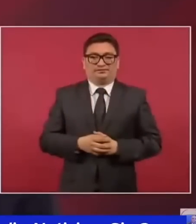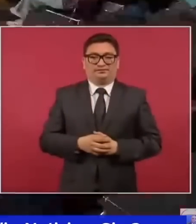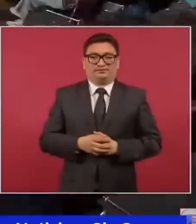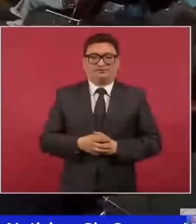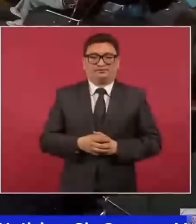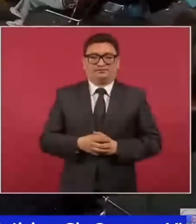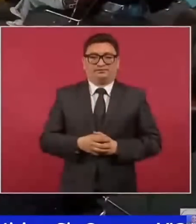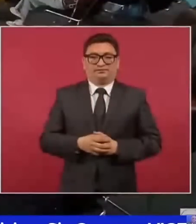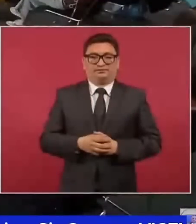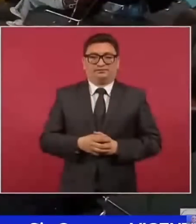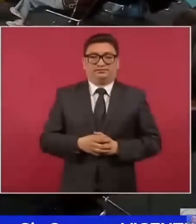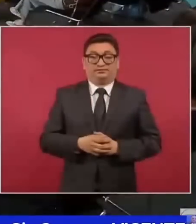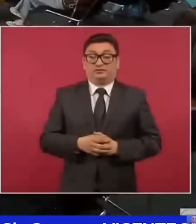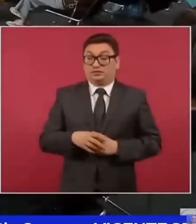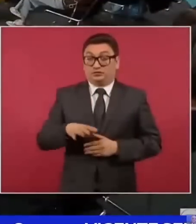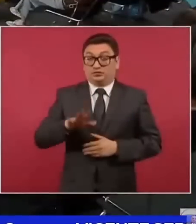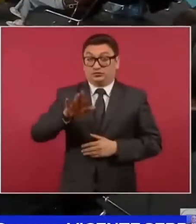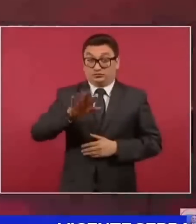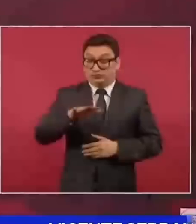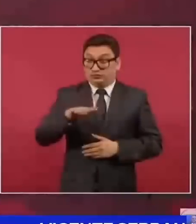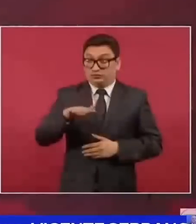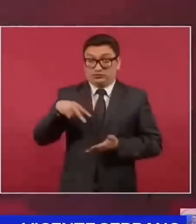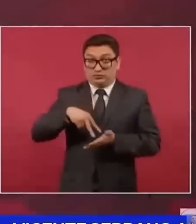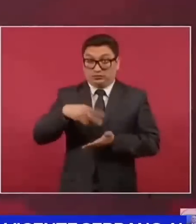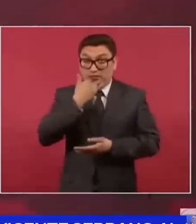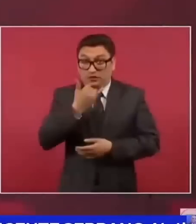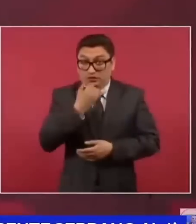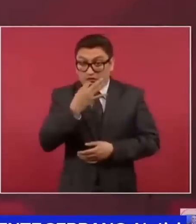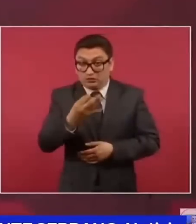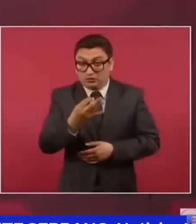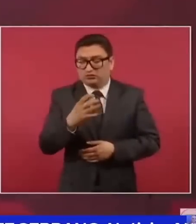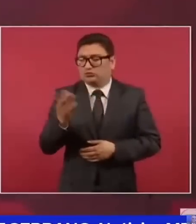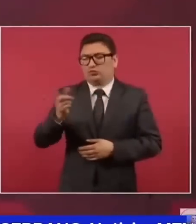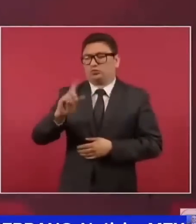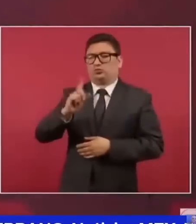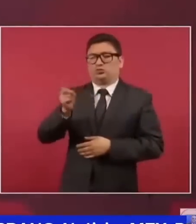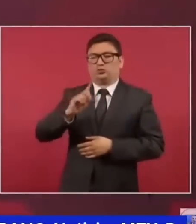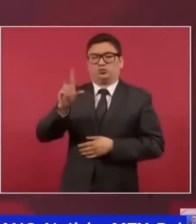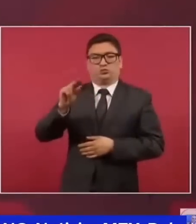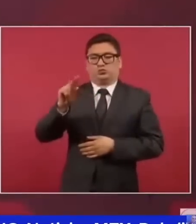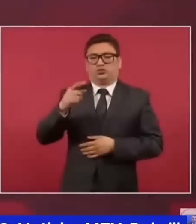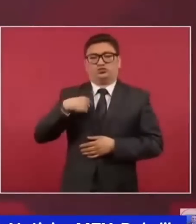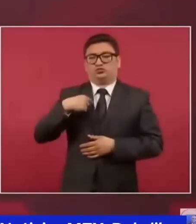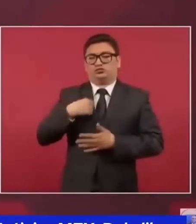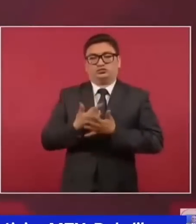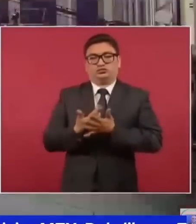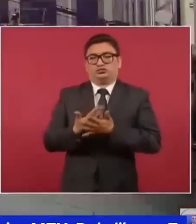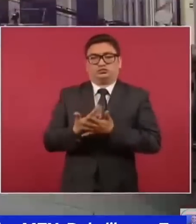Ni una disculpa, entonces. No. No Yo estoy esperando